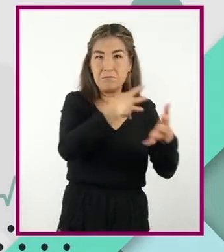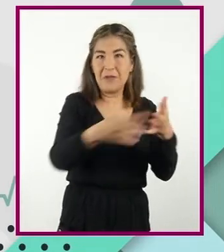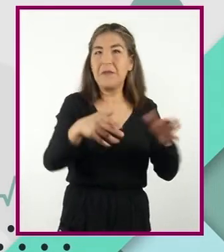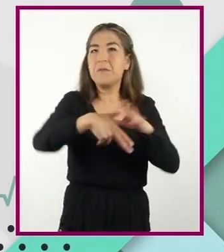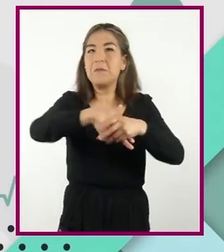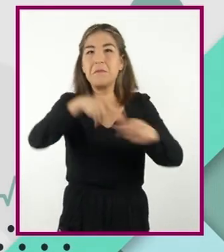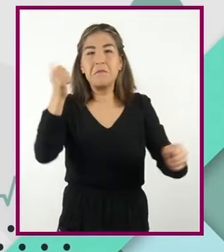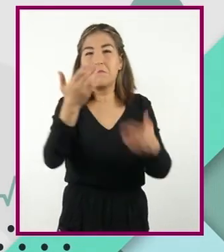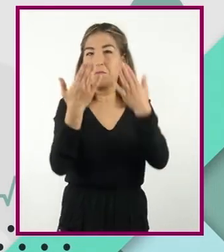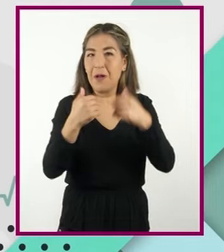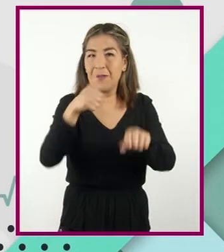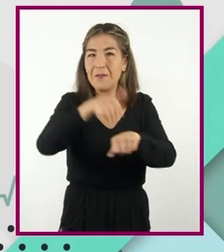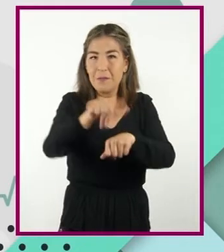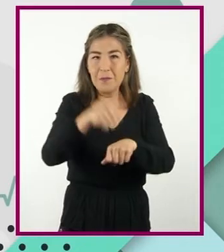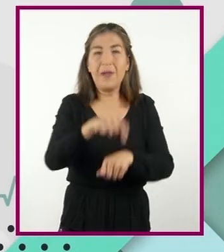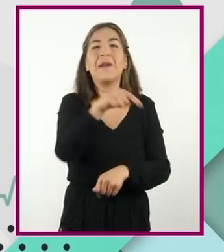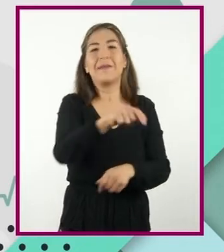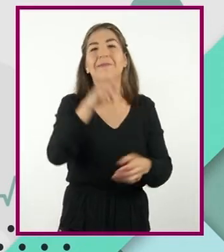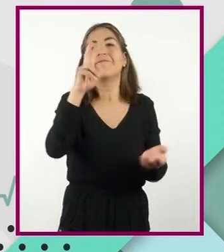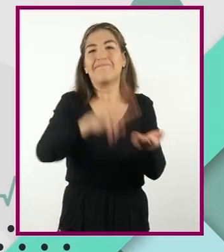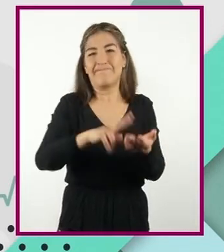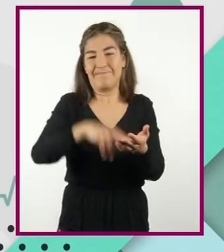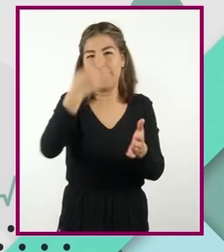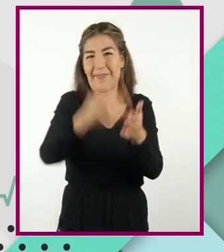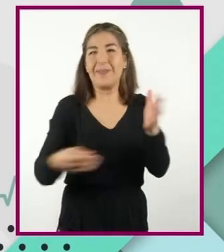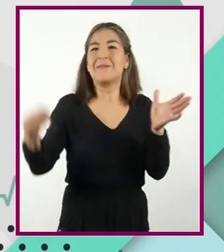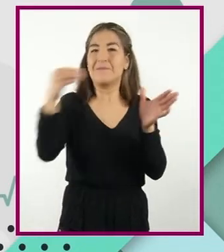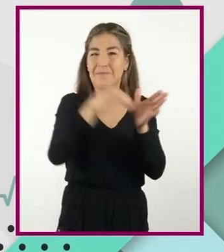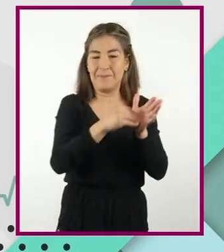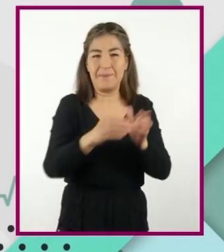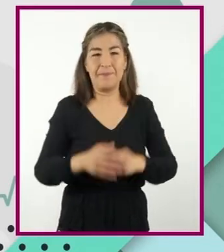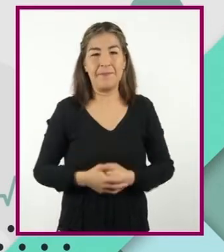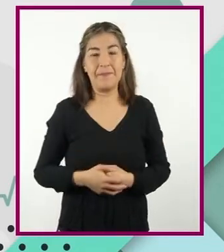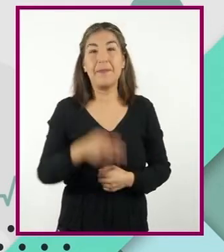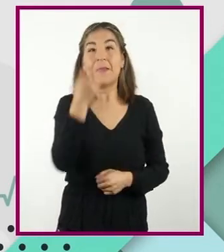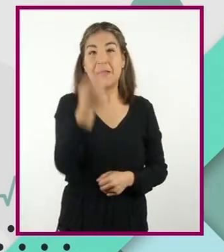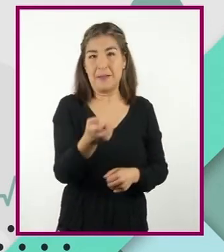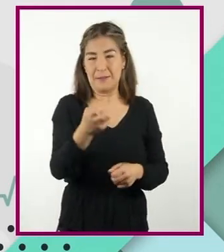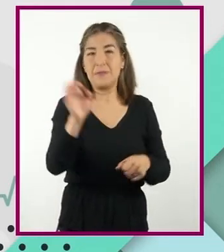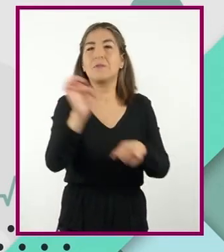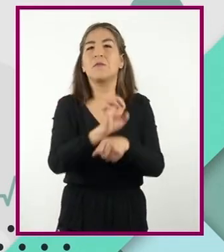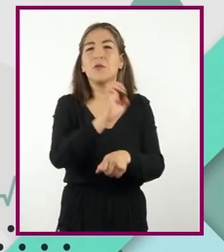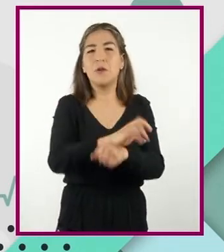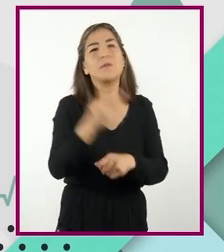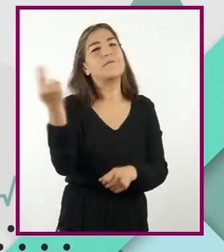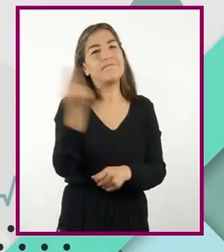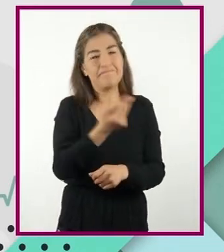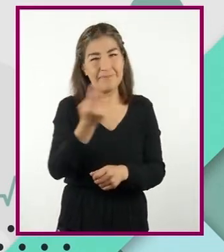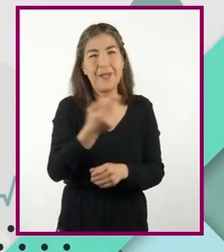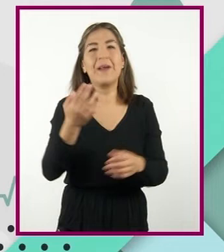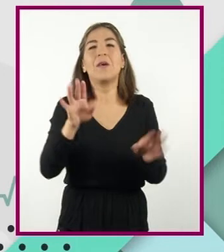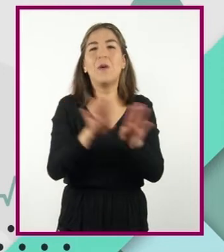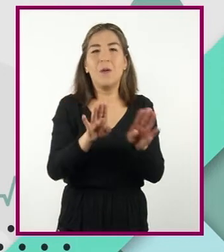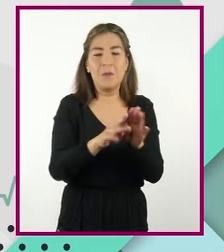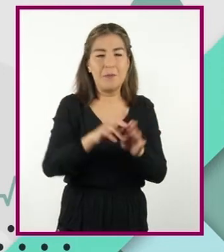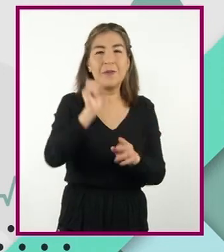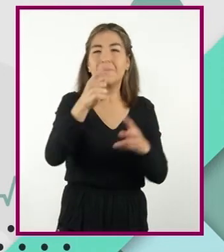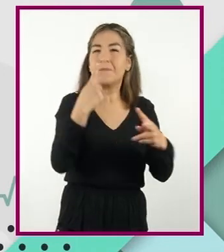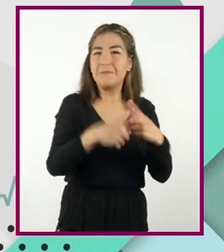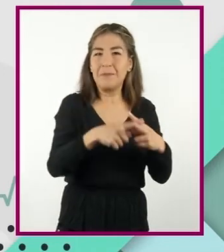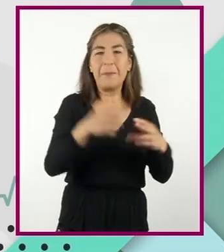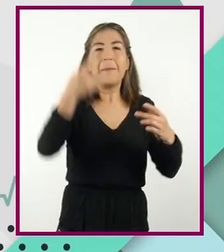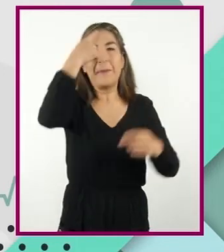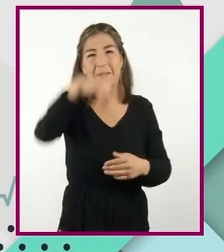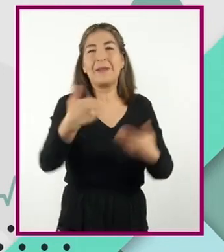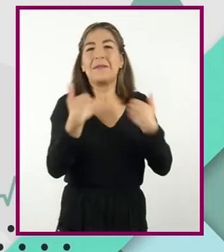que representan los valores faltantes. Entonces, haremos lo necesario para determinar cada